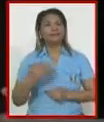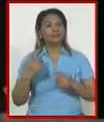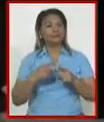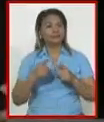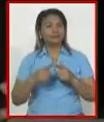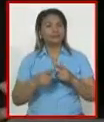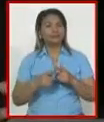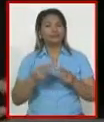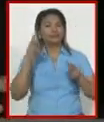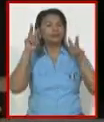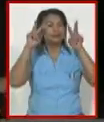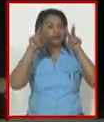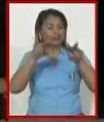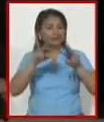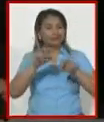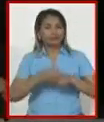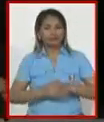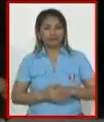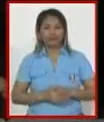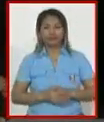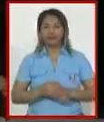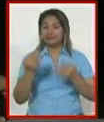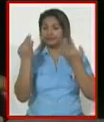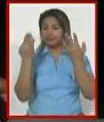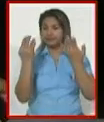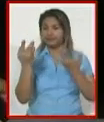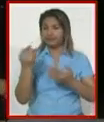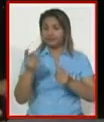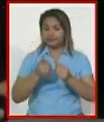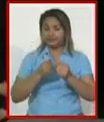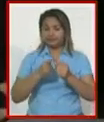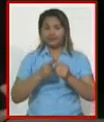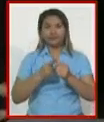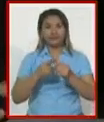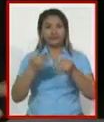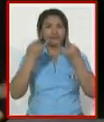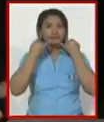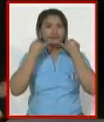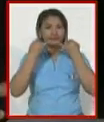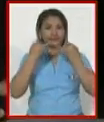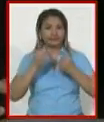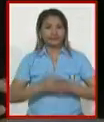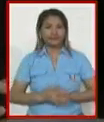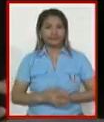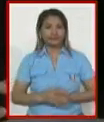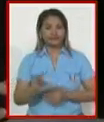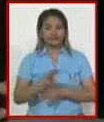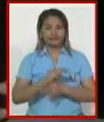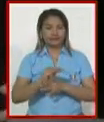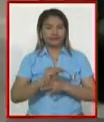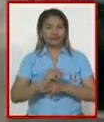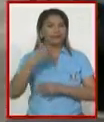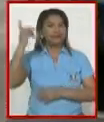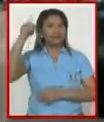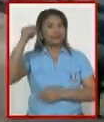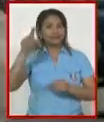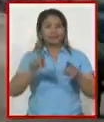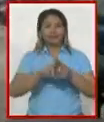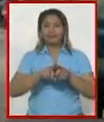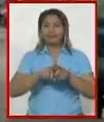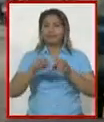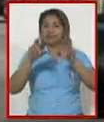entendido verificaremos y esperaremos en principio el informe del Ministerio de Gobierno. Por otro